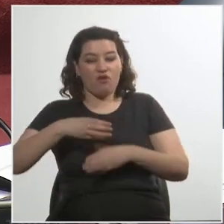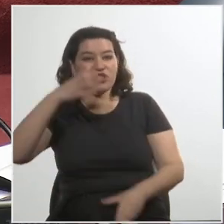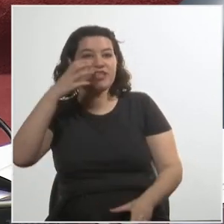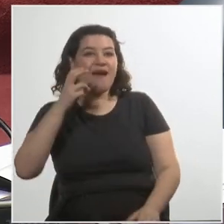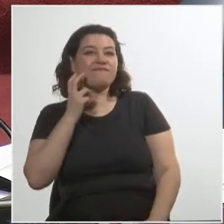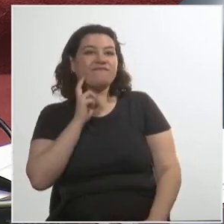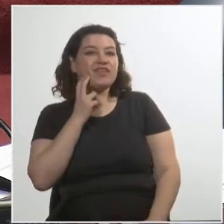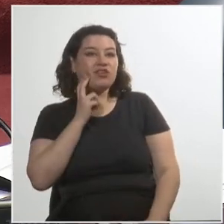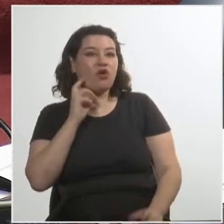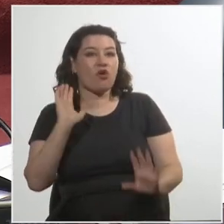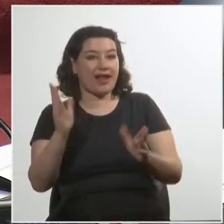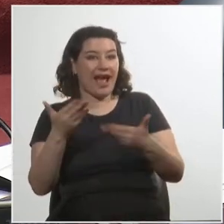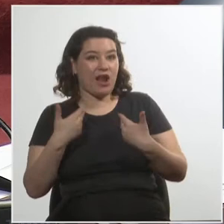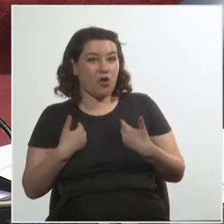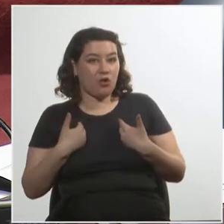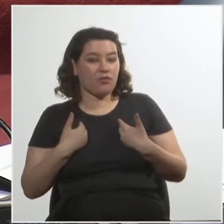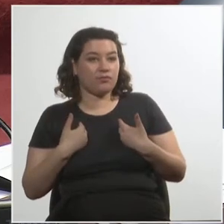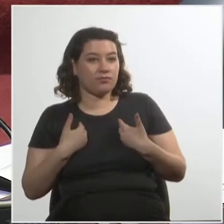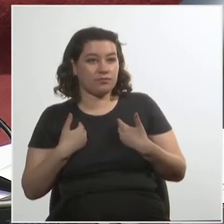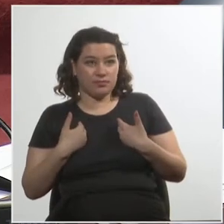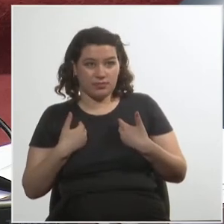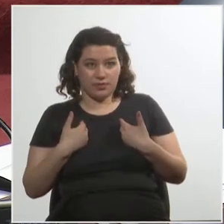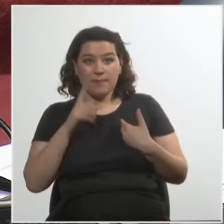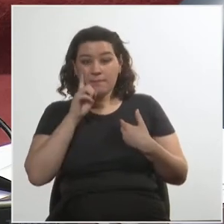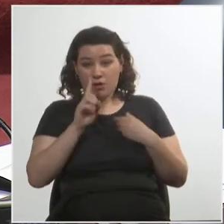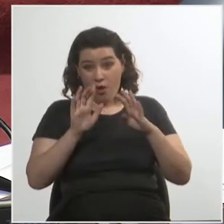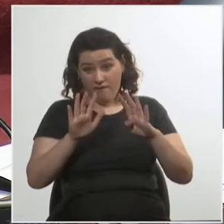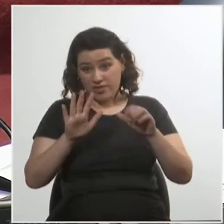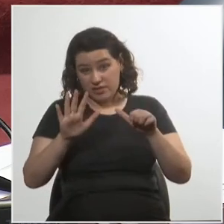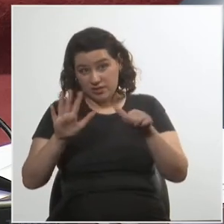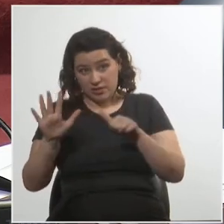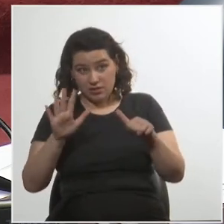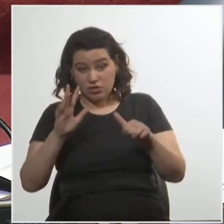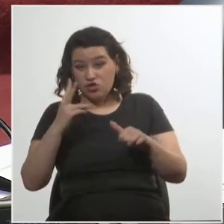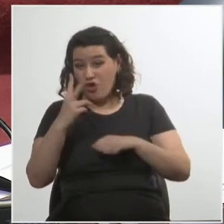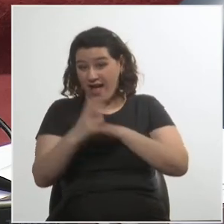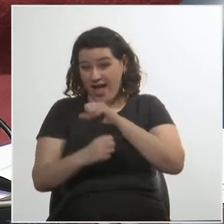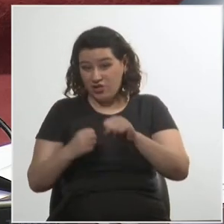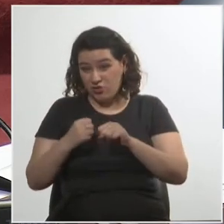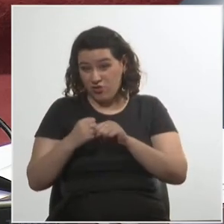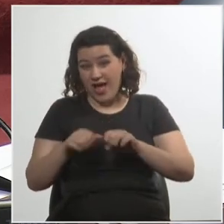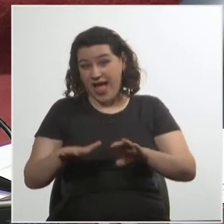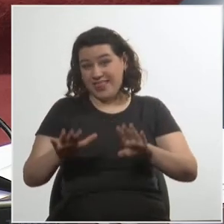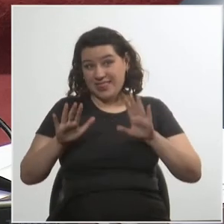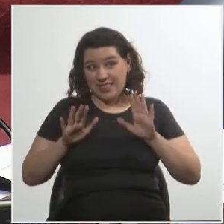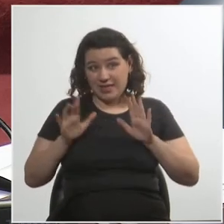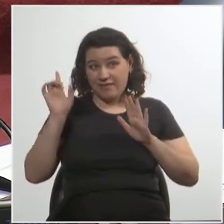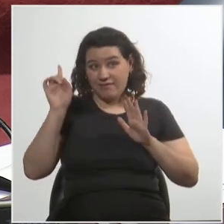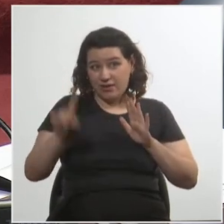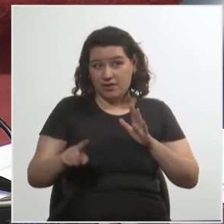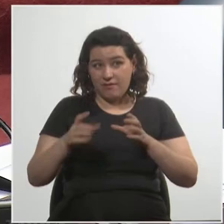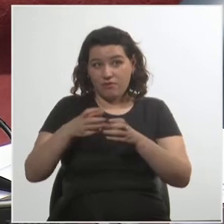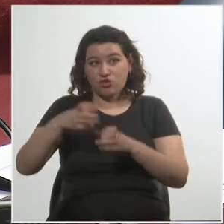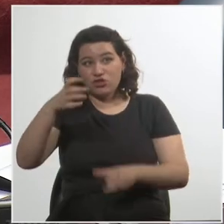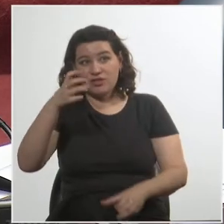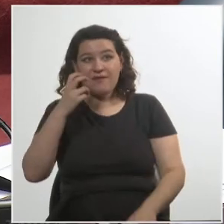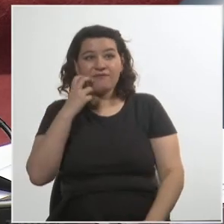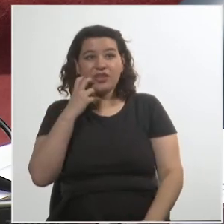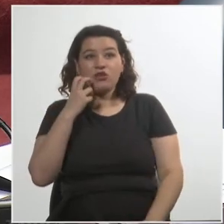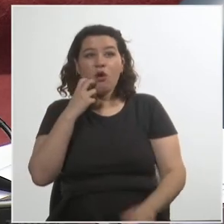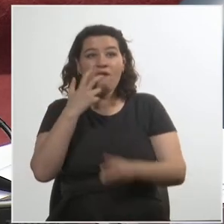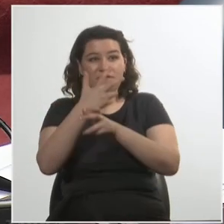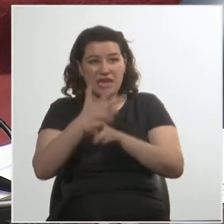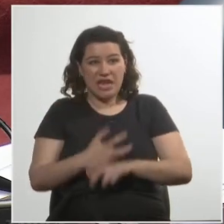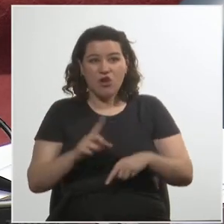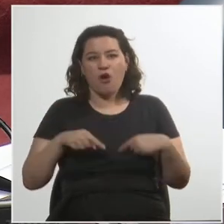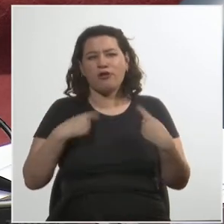de regalo 76 dos años antes del episodio de La botella de vino envenenada que